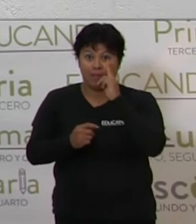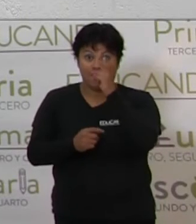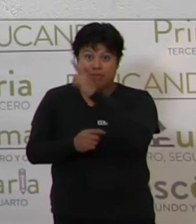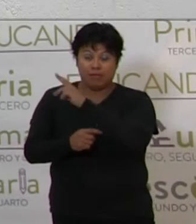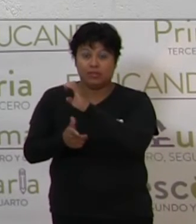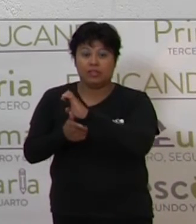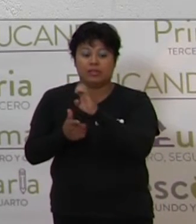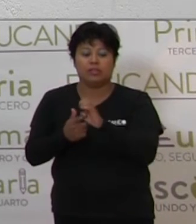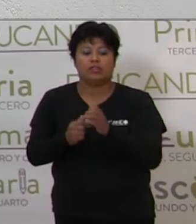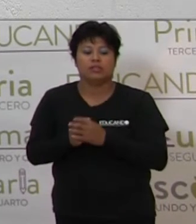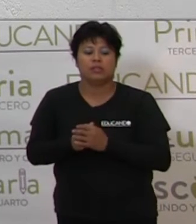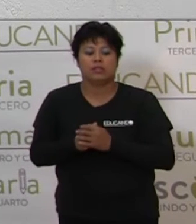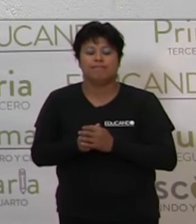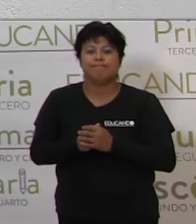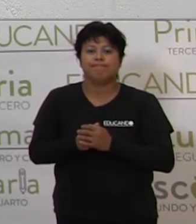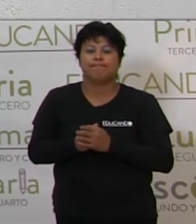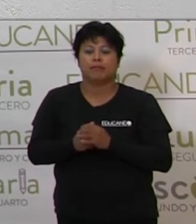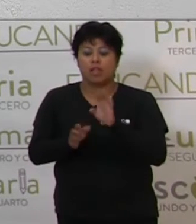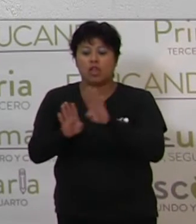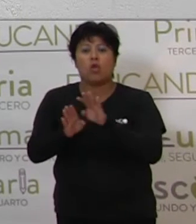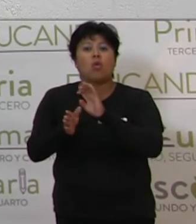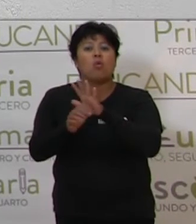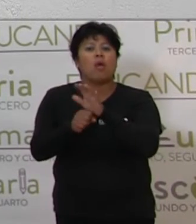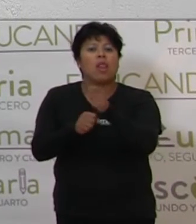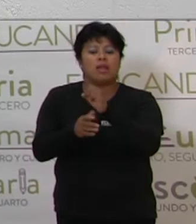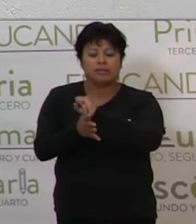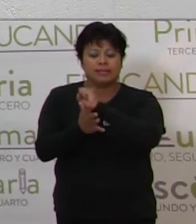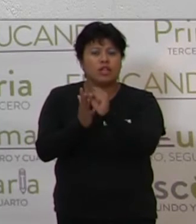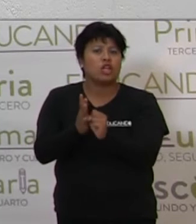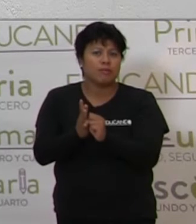vimos entonces los sinónimos,